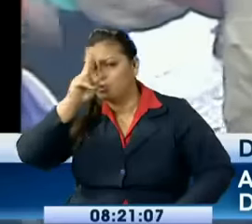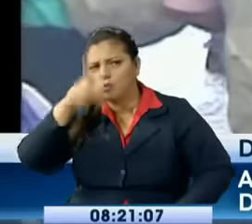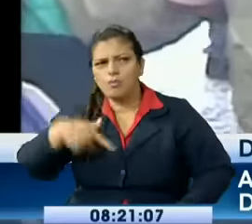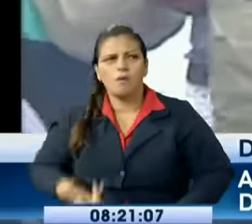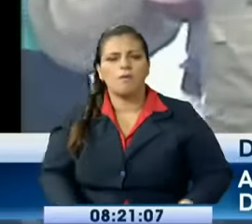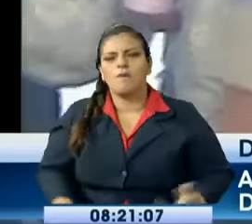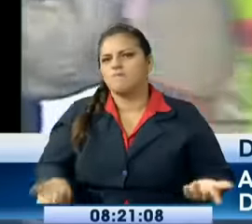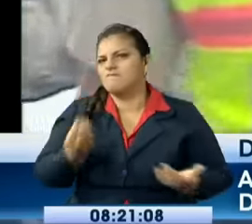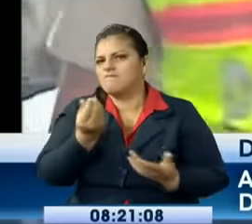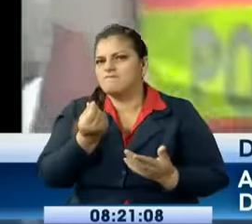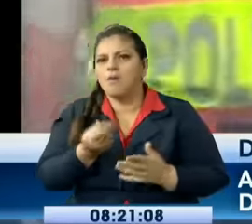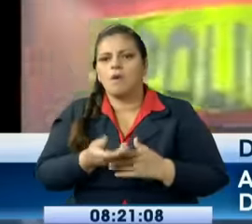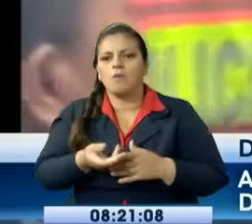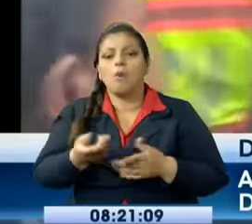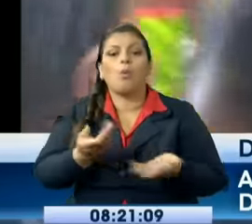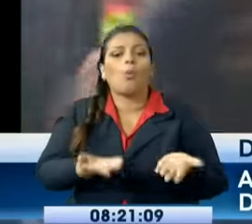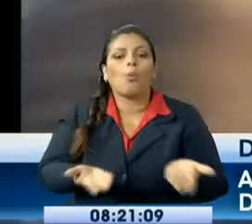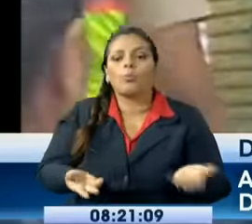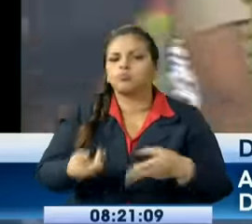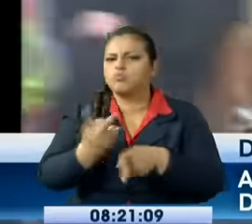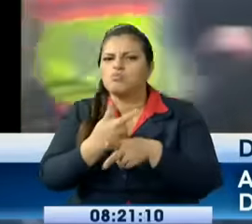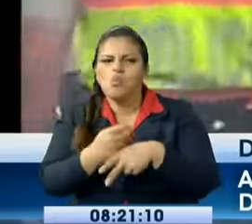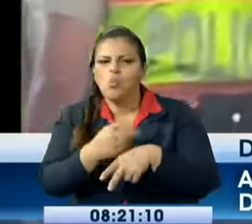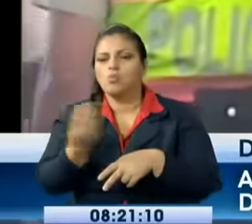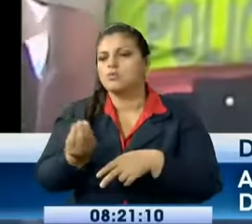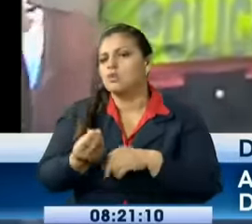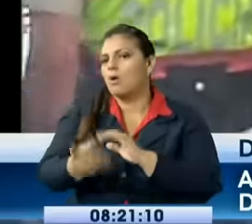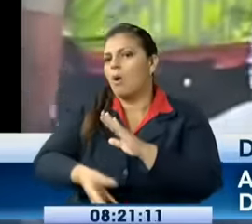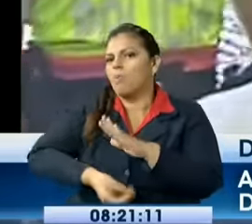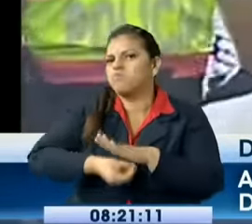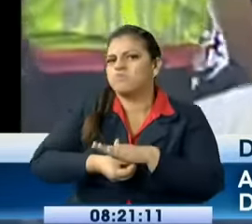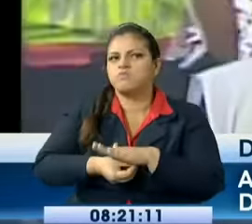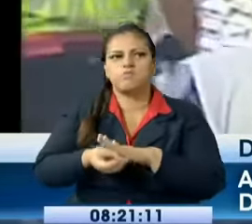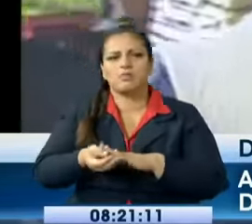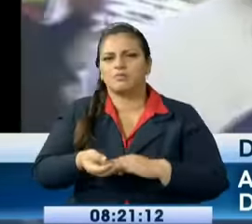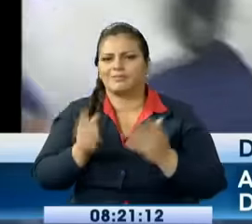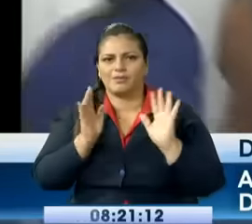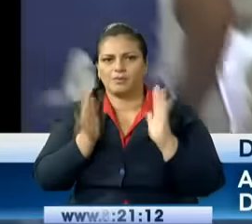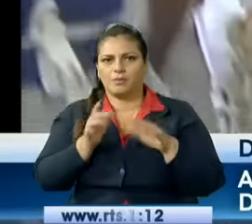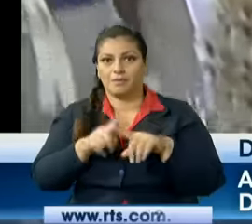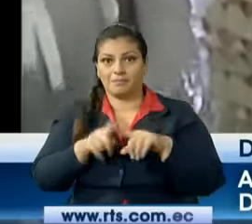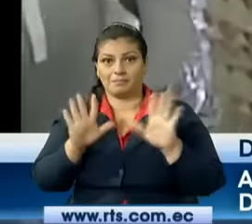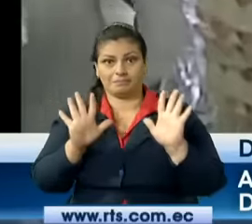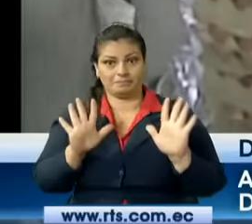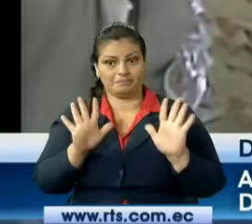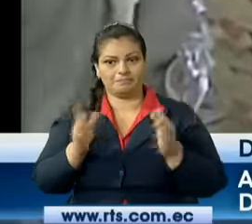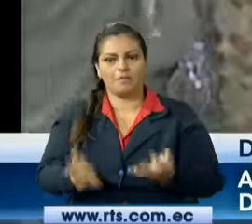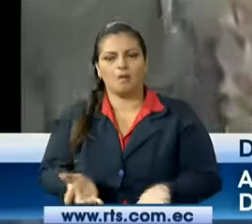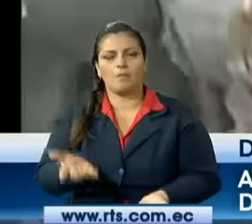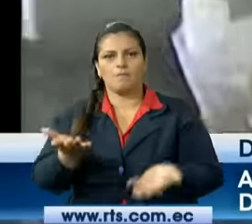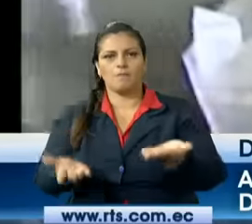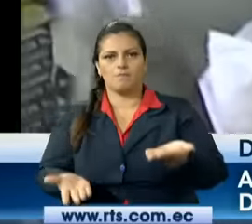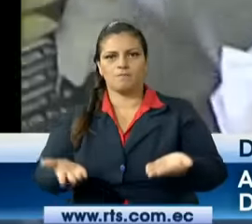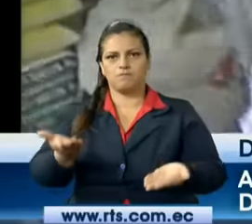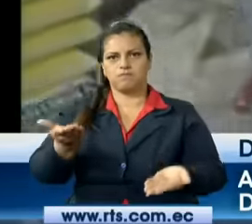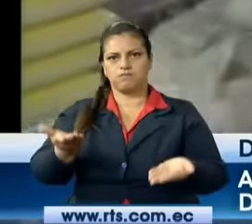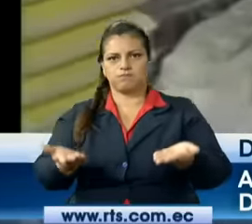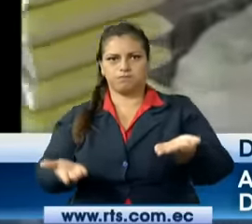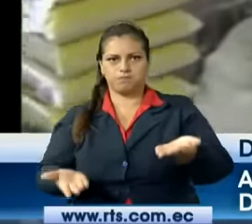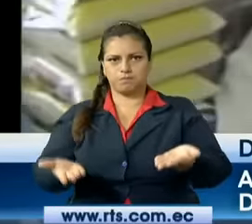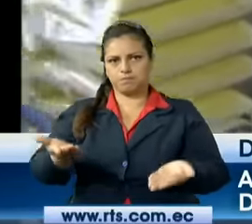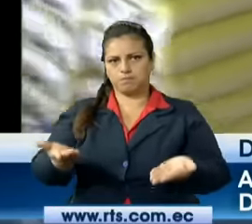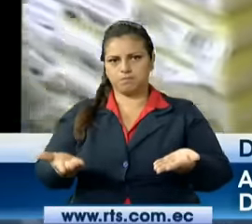en cuanto al peso correcto que debe de darse, ahí viene el inconveniente. Estamos en este momento acá al sur de